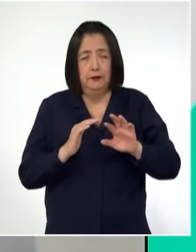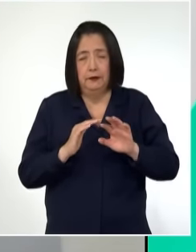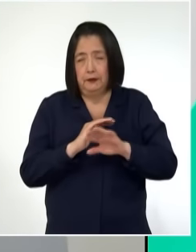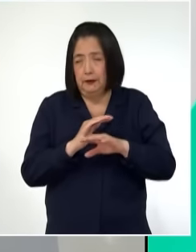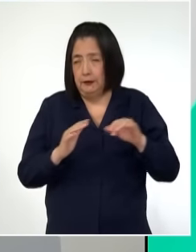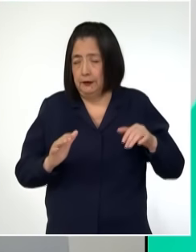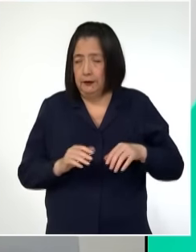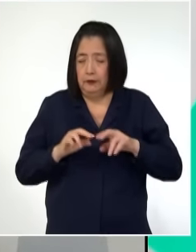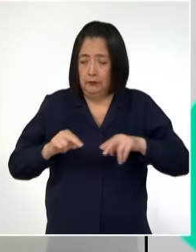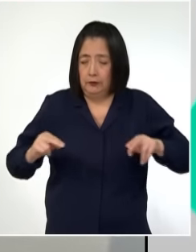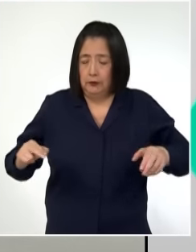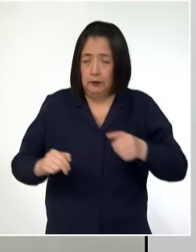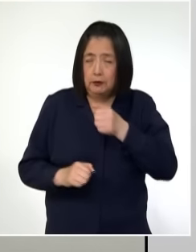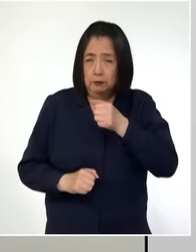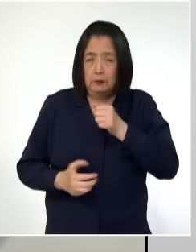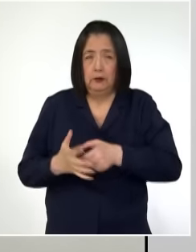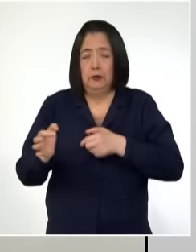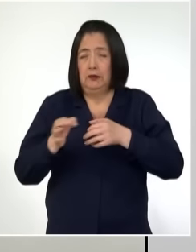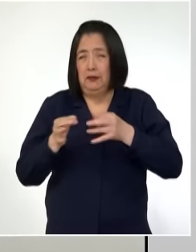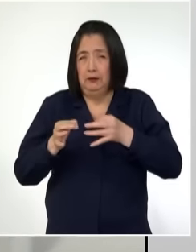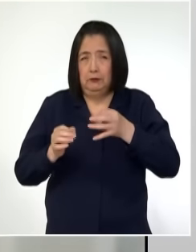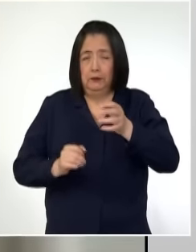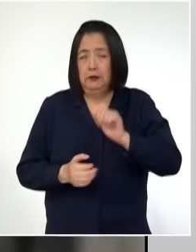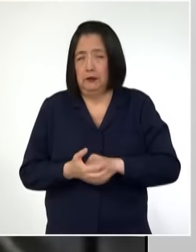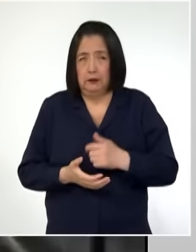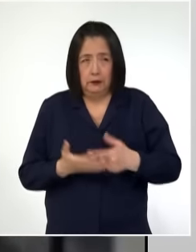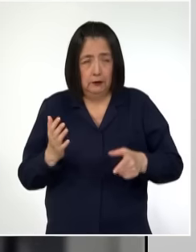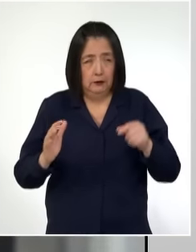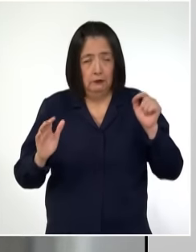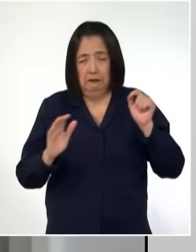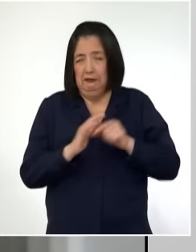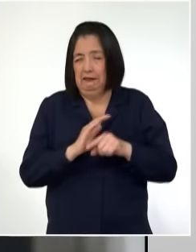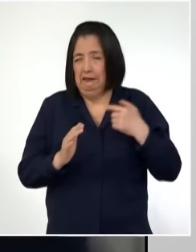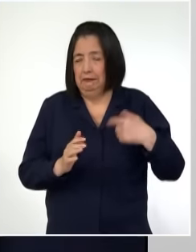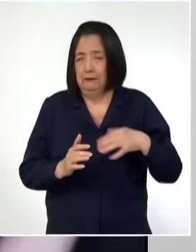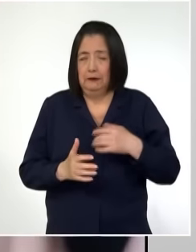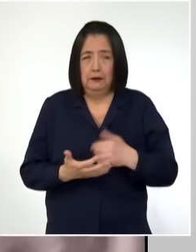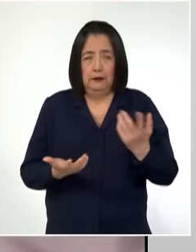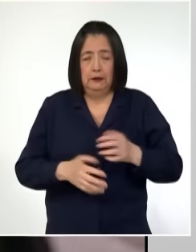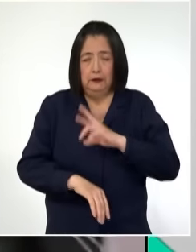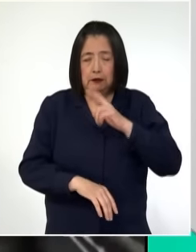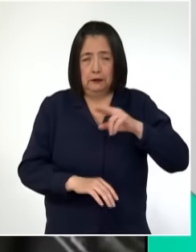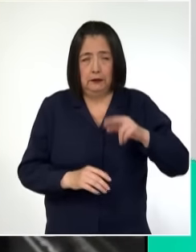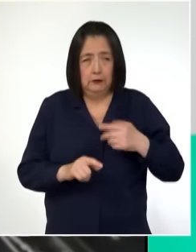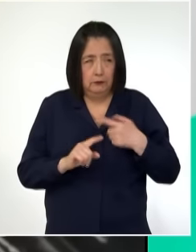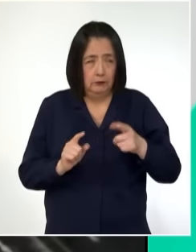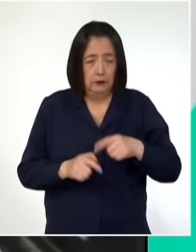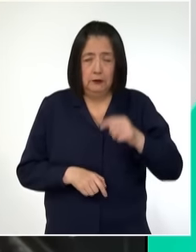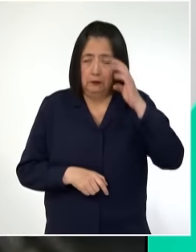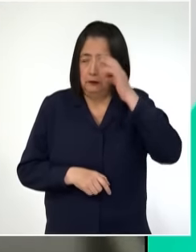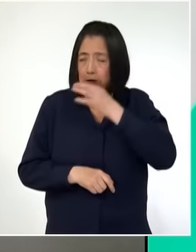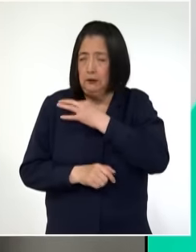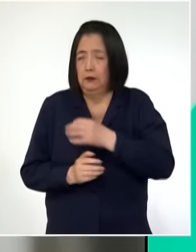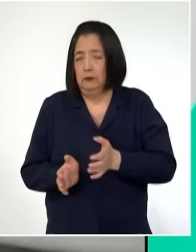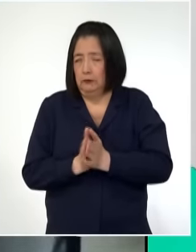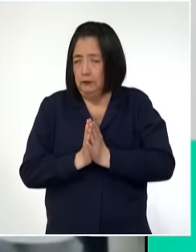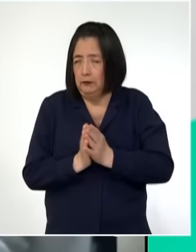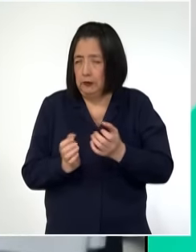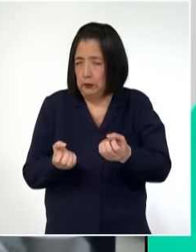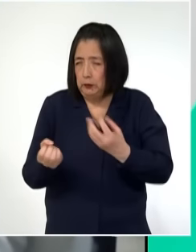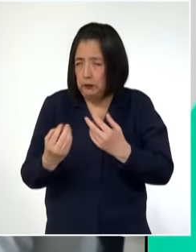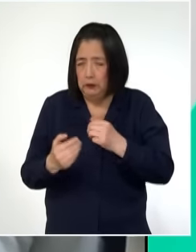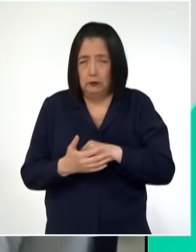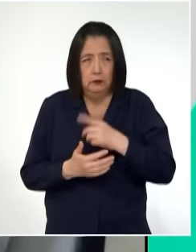de prensa brindando detalles sobre los crímenes que se vienen registrando en la región. Pero, general, coméntanos un poco